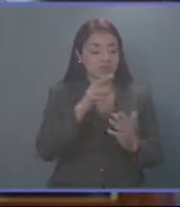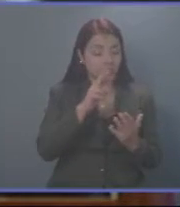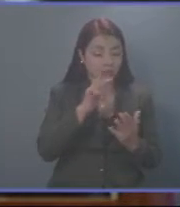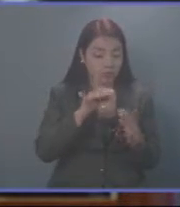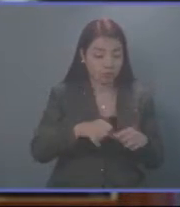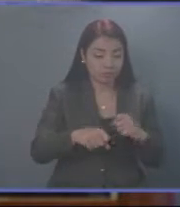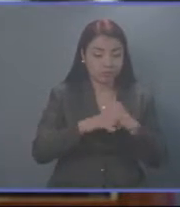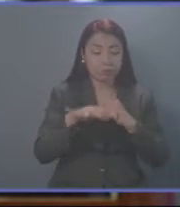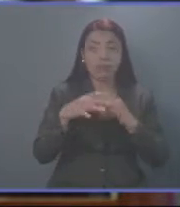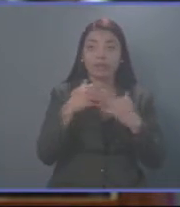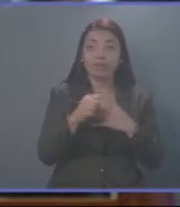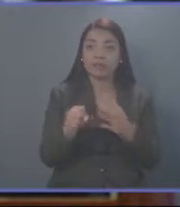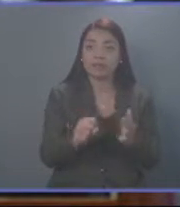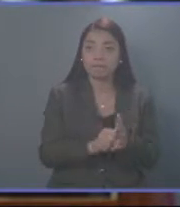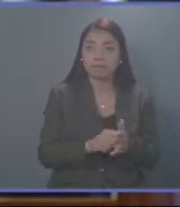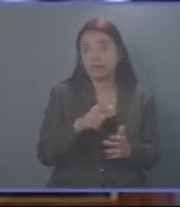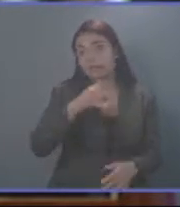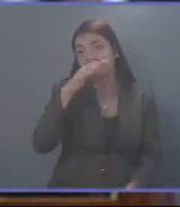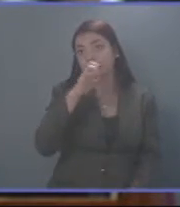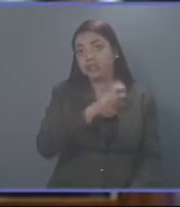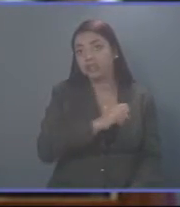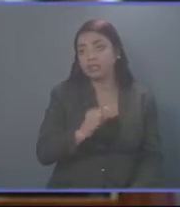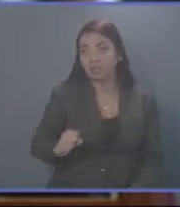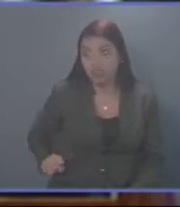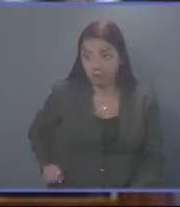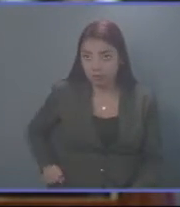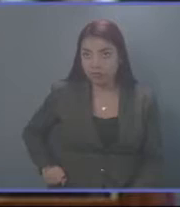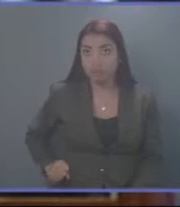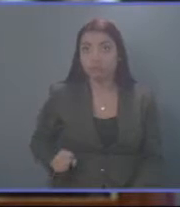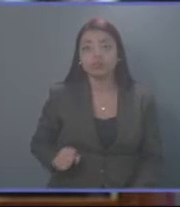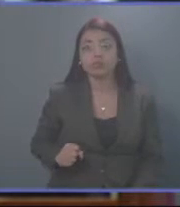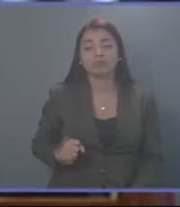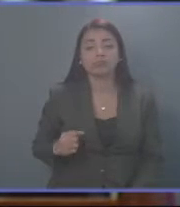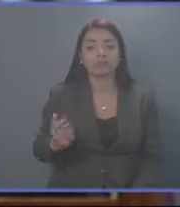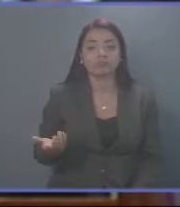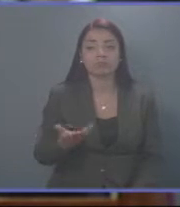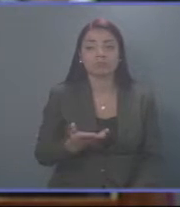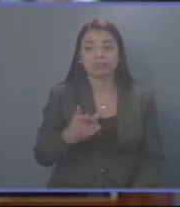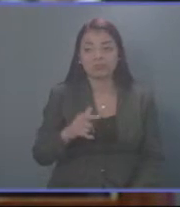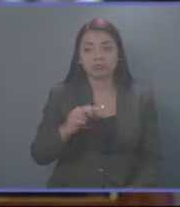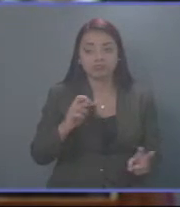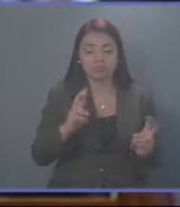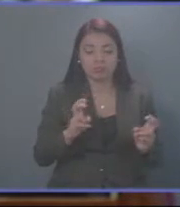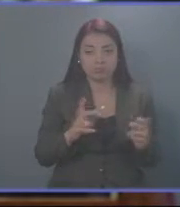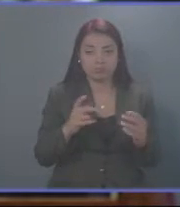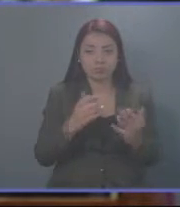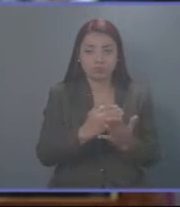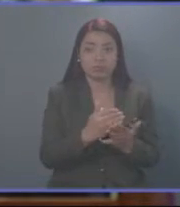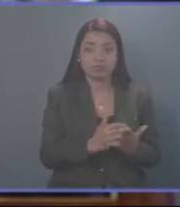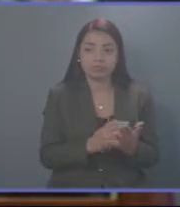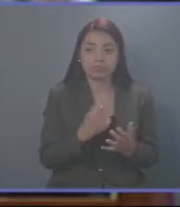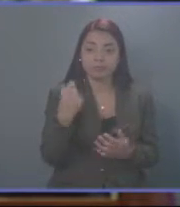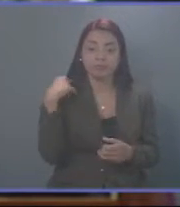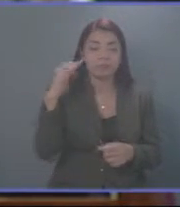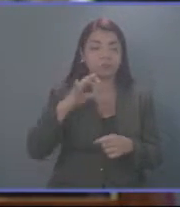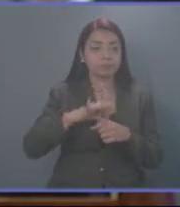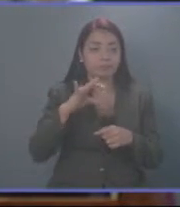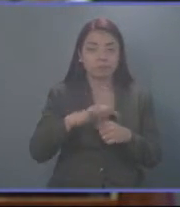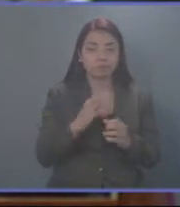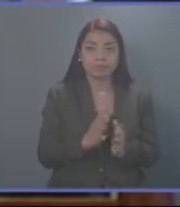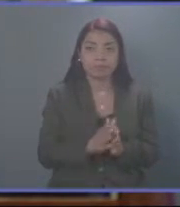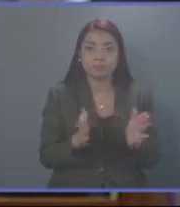Pronunciamiento. La Asamblea Legislativa de la República de El Salvador, con relación a las recientes elecciones